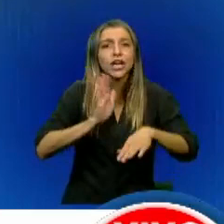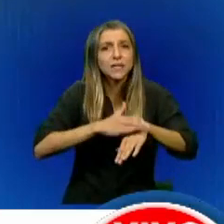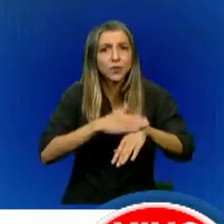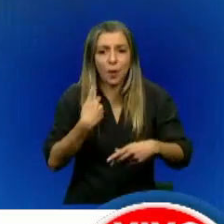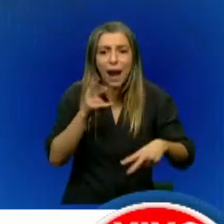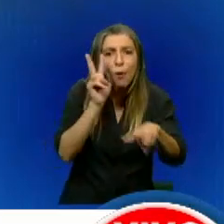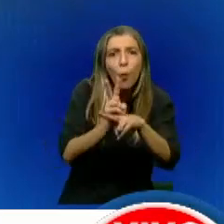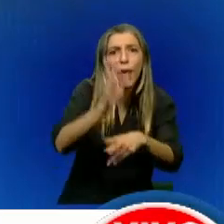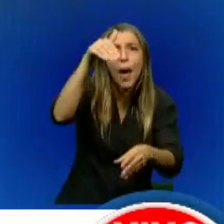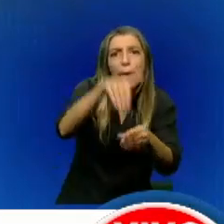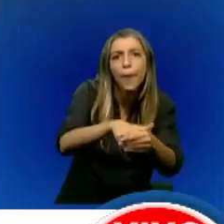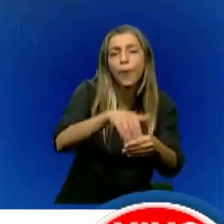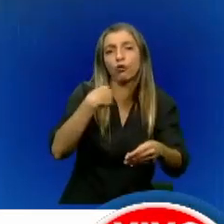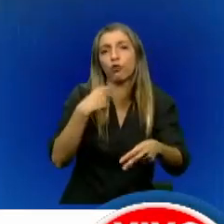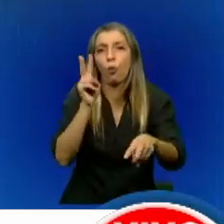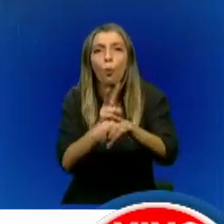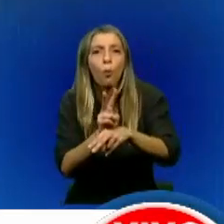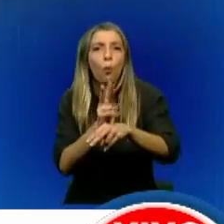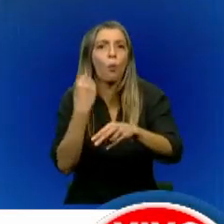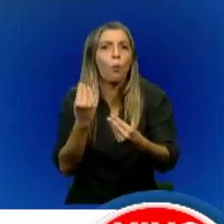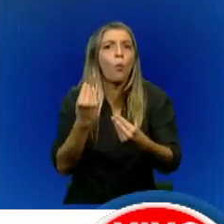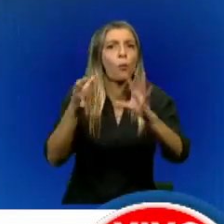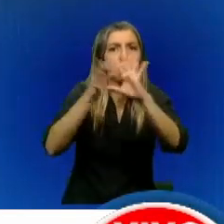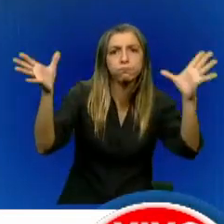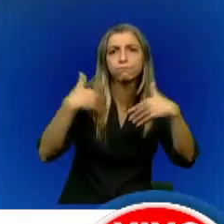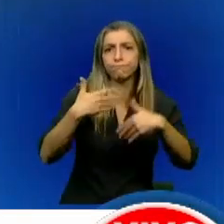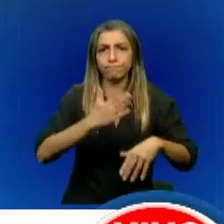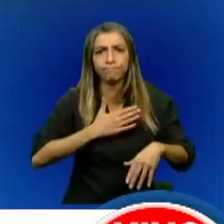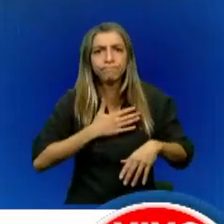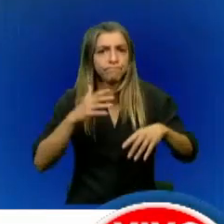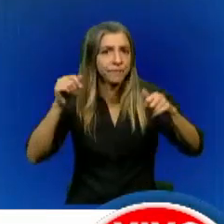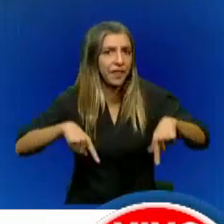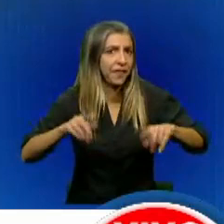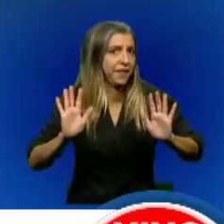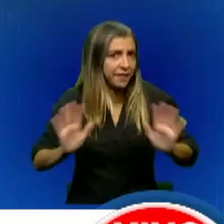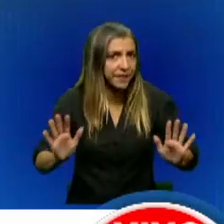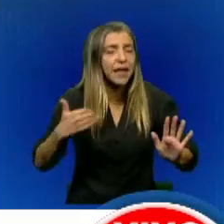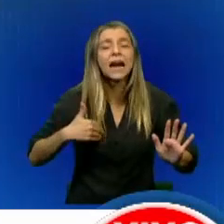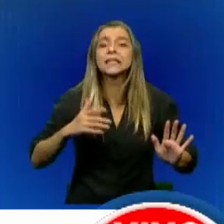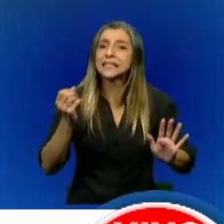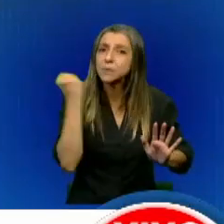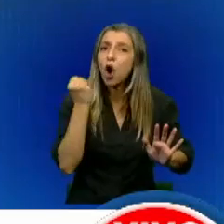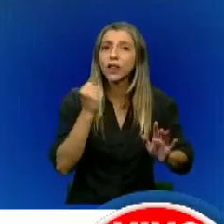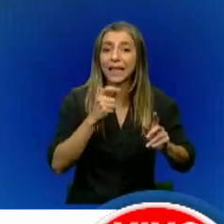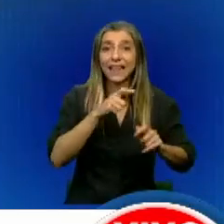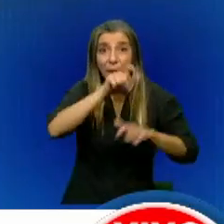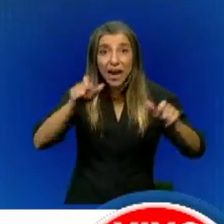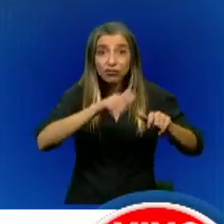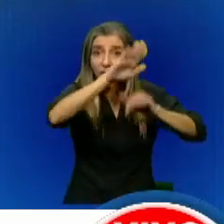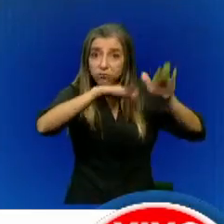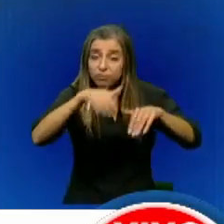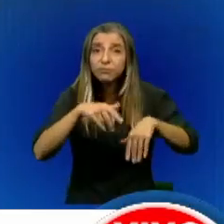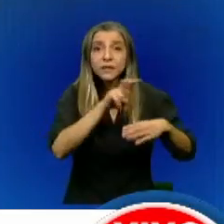voto, cuidar la expresión popular, cuidar la soberanía popular el día de la elección, que todos esos ciudadanos tengan